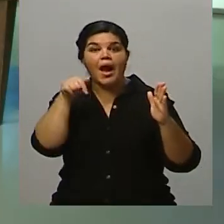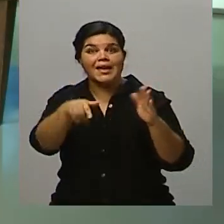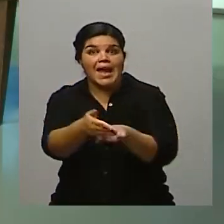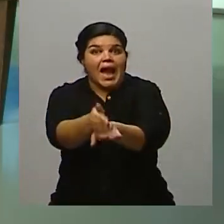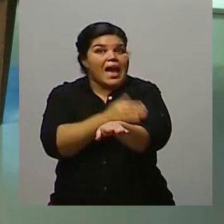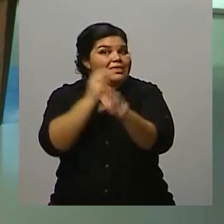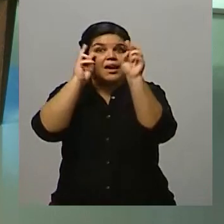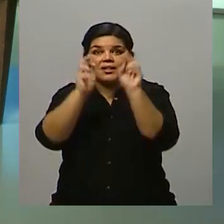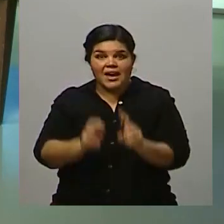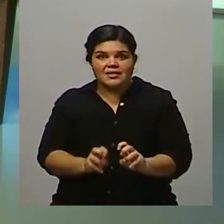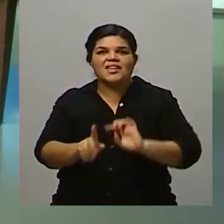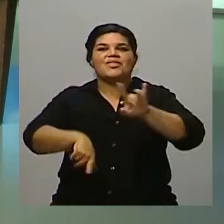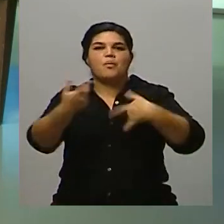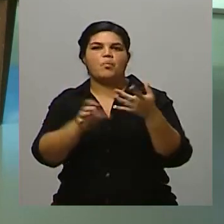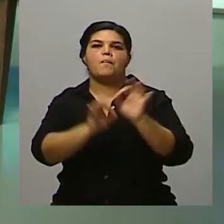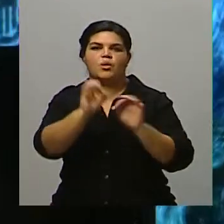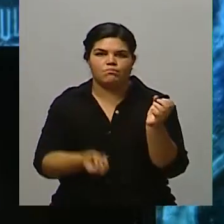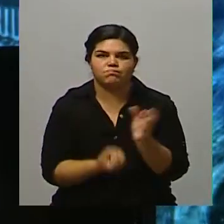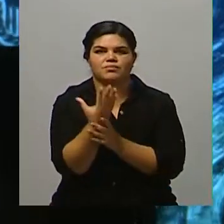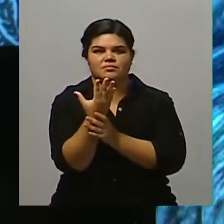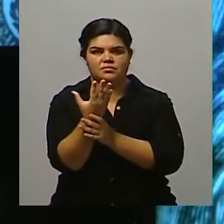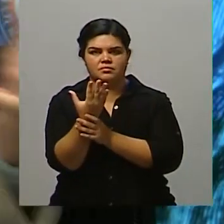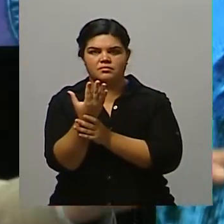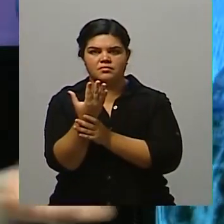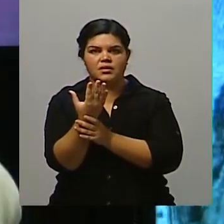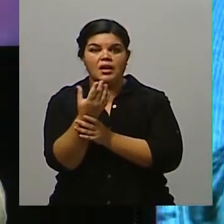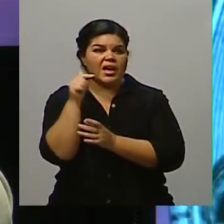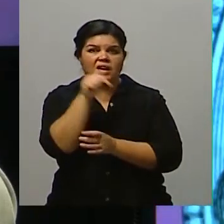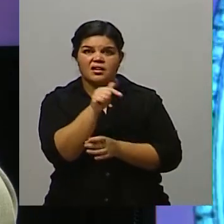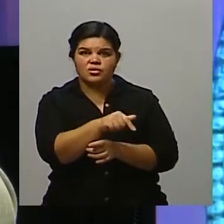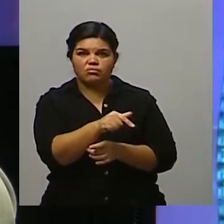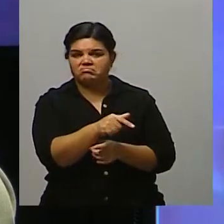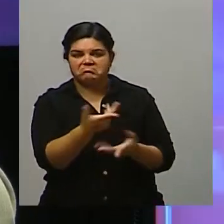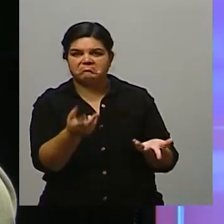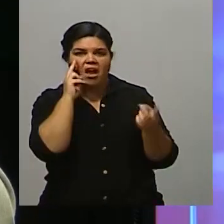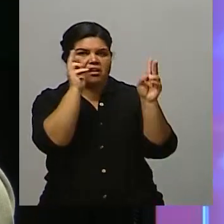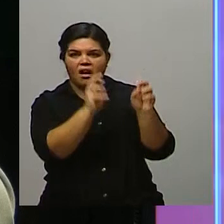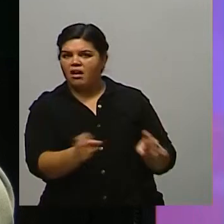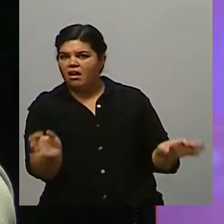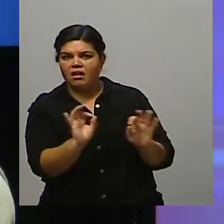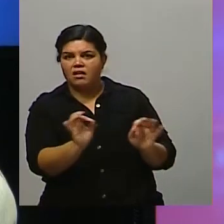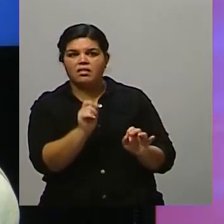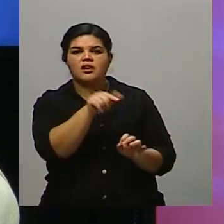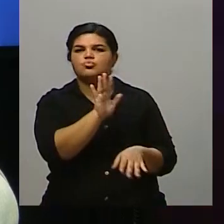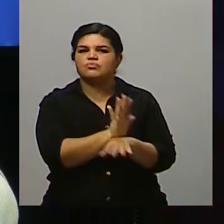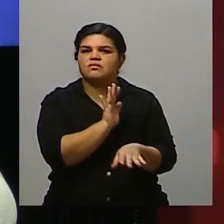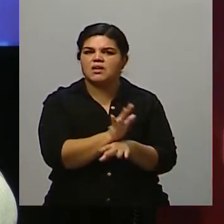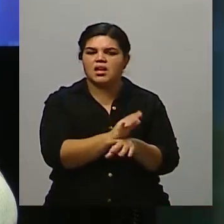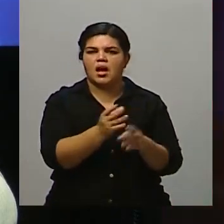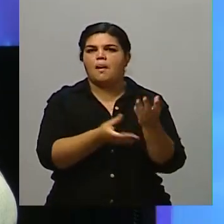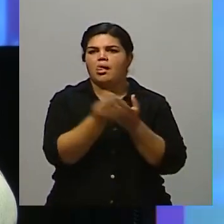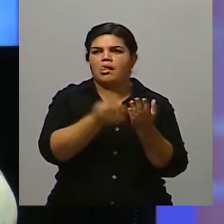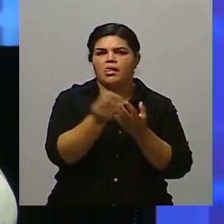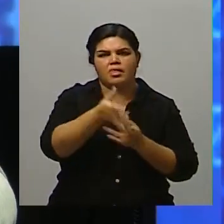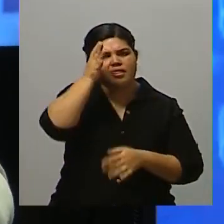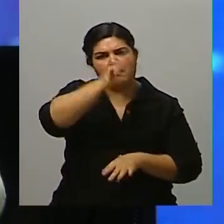ese ejercicio, bueno, se pierden recursos sumamente importantes. Y de ahí esta ineficiencia se genera y se pierde los montos como los que